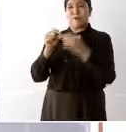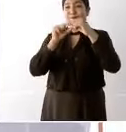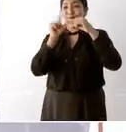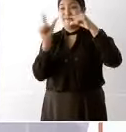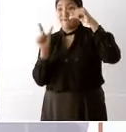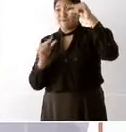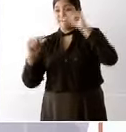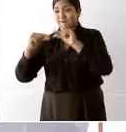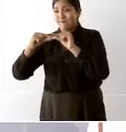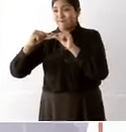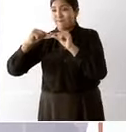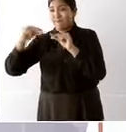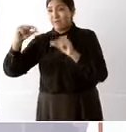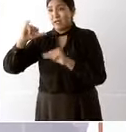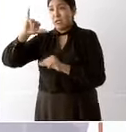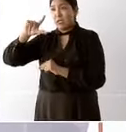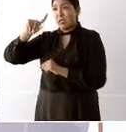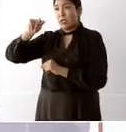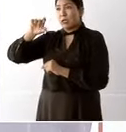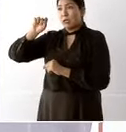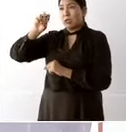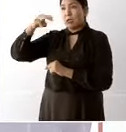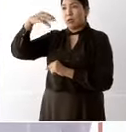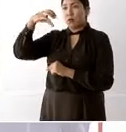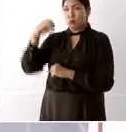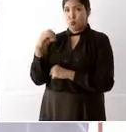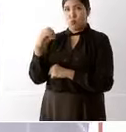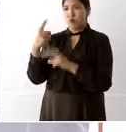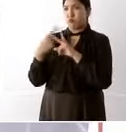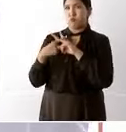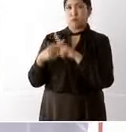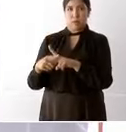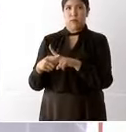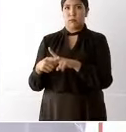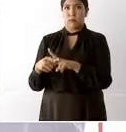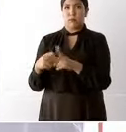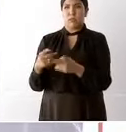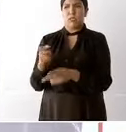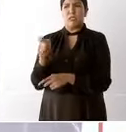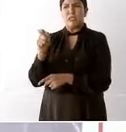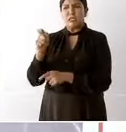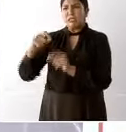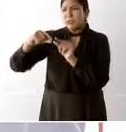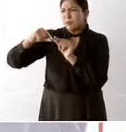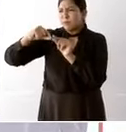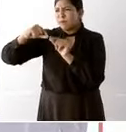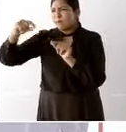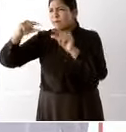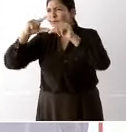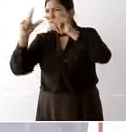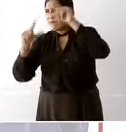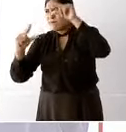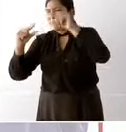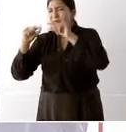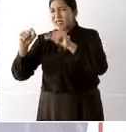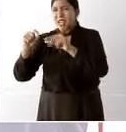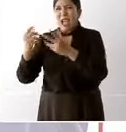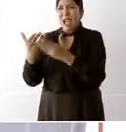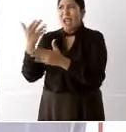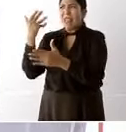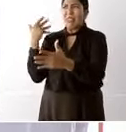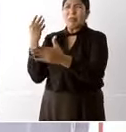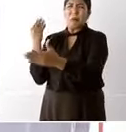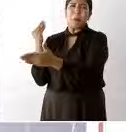Tehuantepec, región de nuestro país que sufrió décadas de abandono sistemático, que generó condiciones de